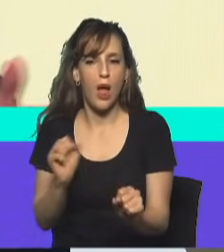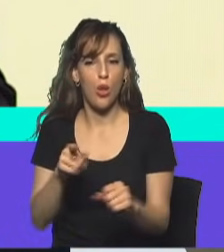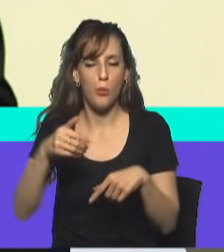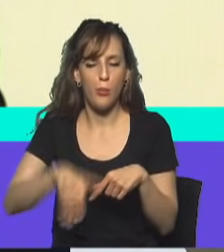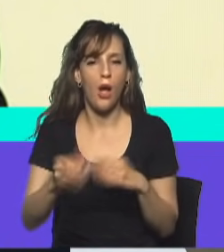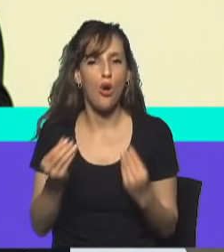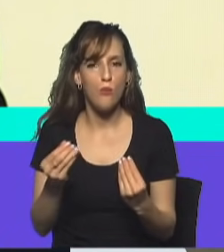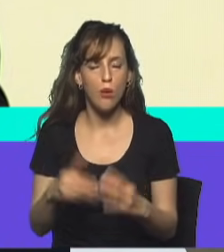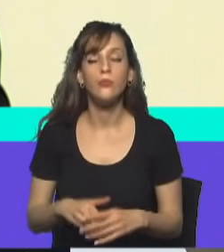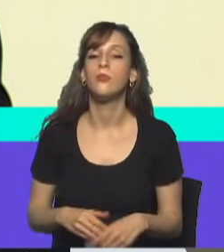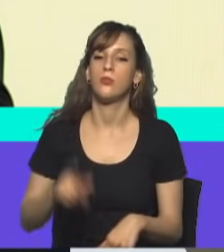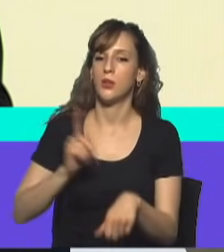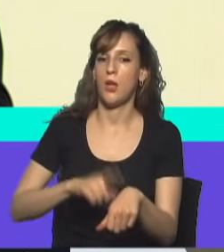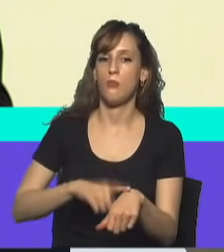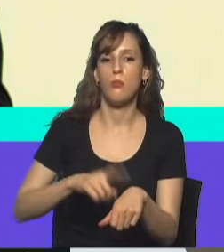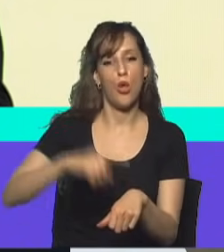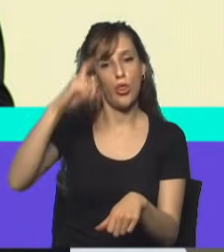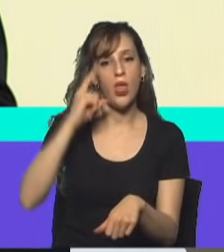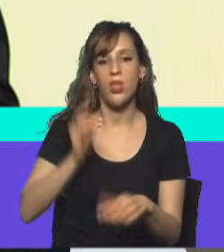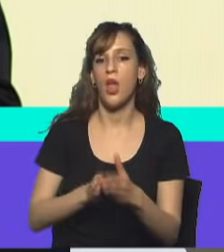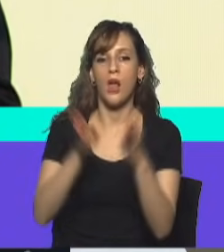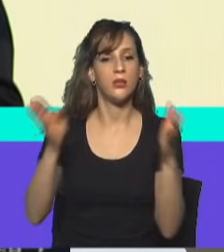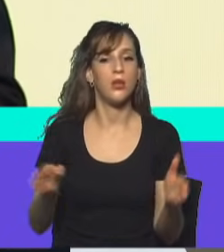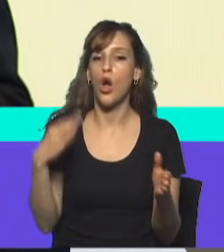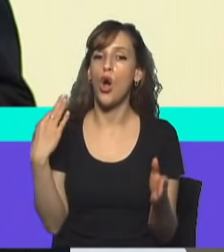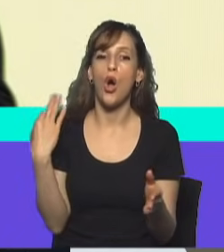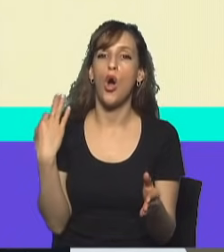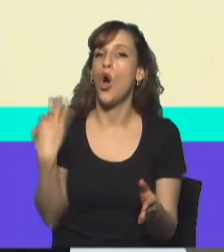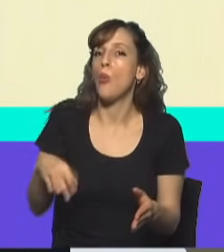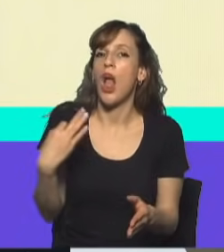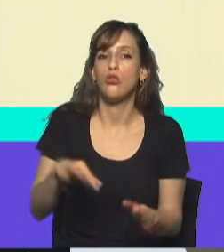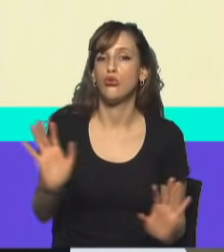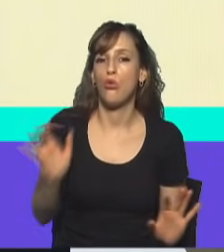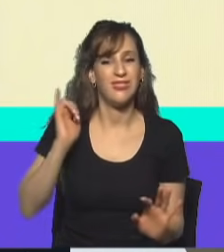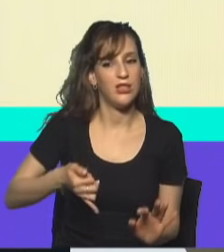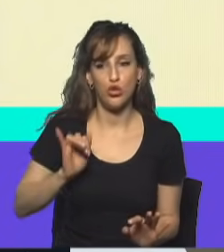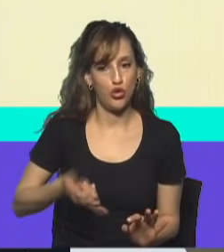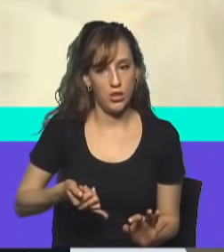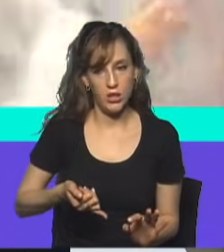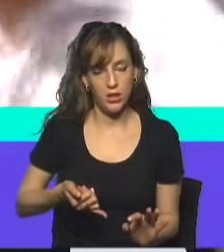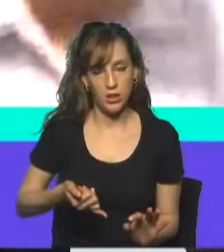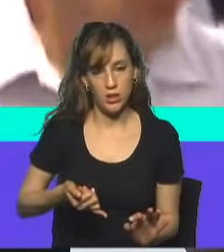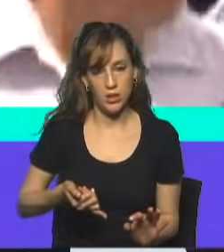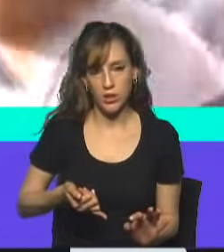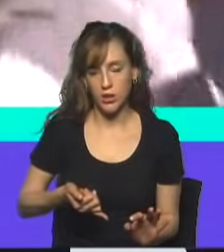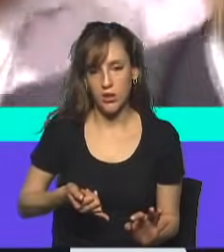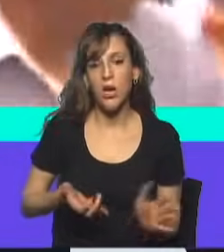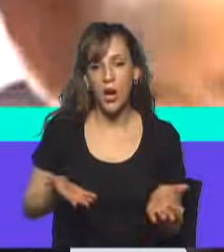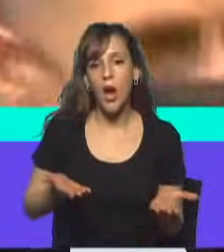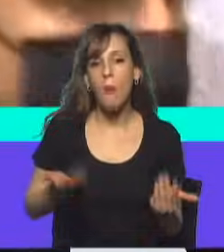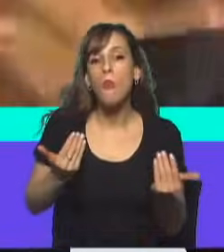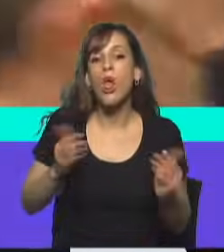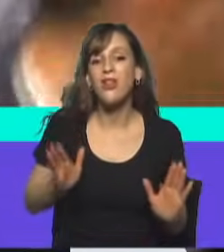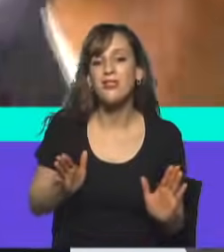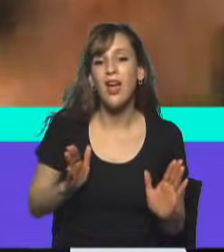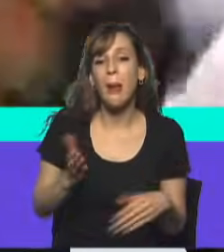días. El plazo de los 10 días es ordenatorio. Ordenatorio, bien. Claro, puede ser más, podría